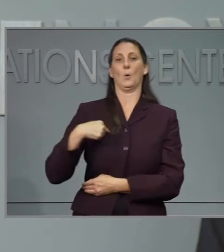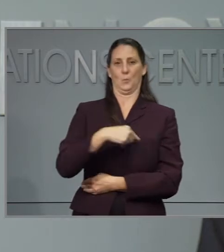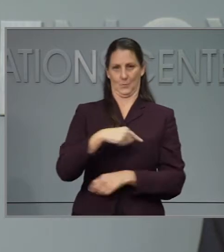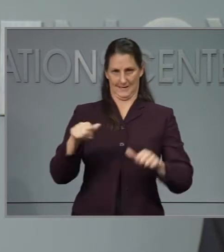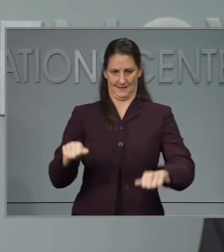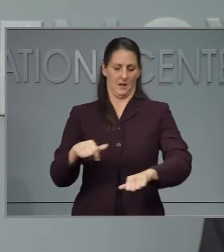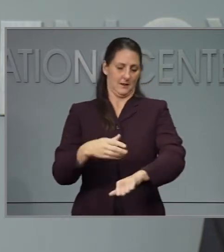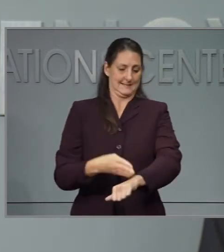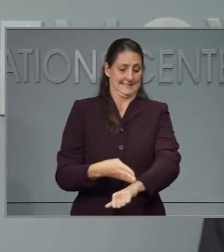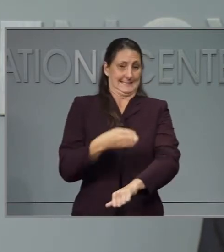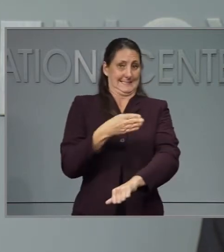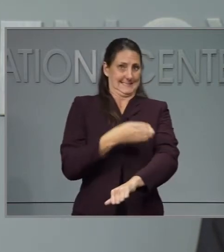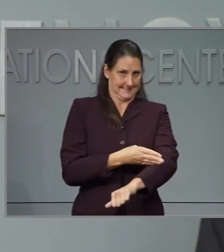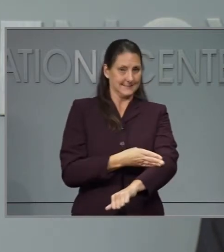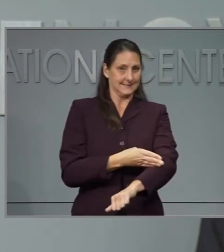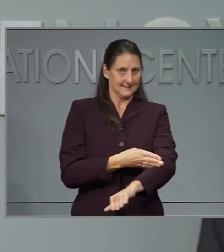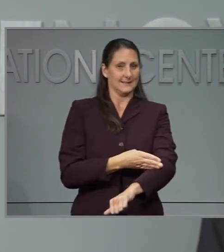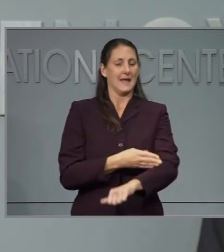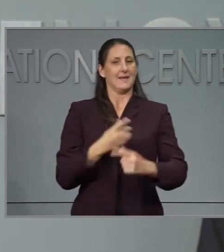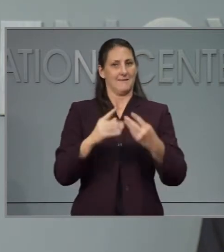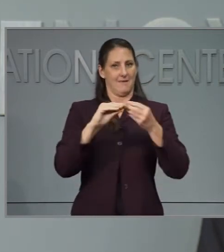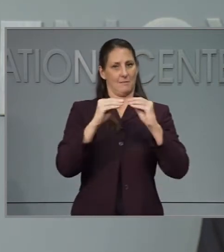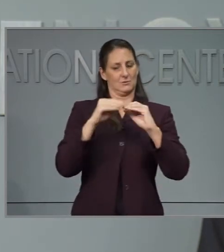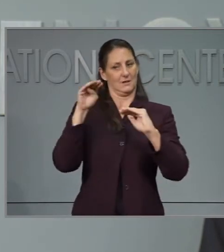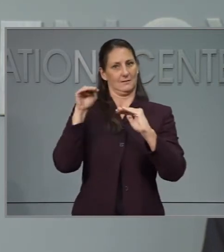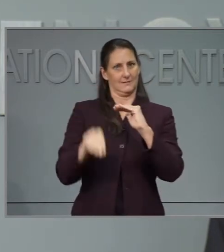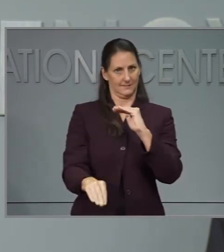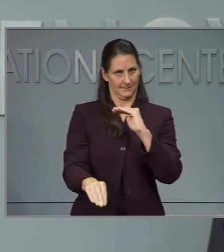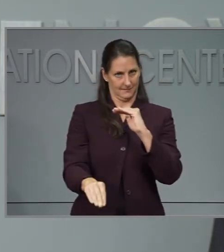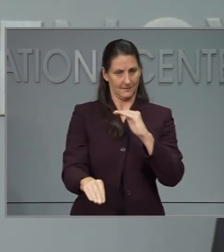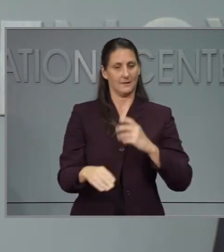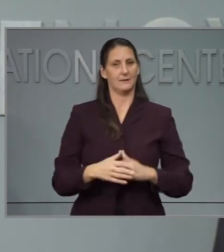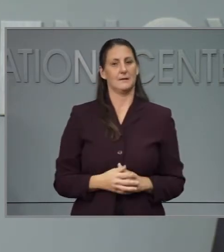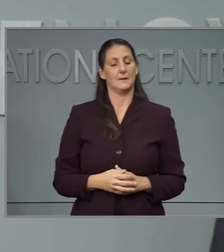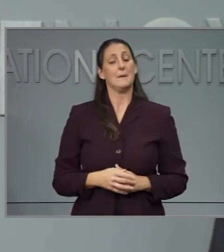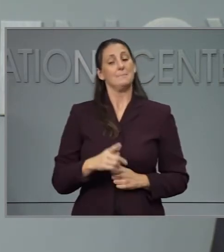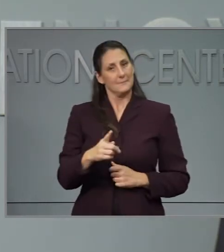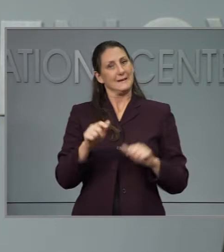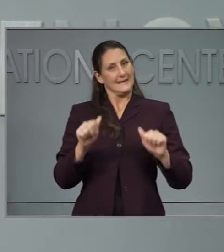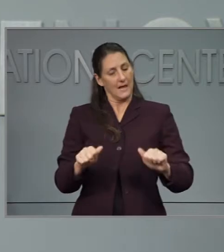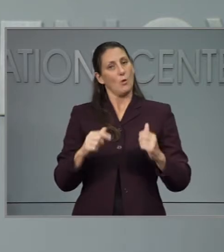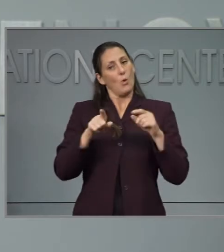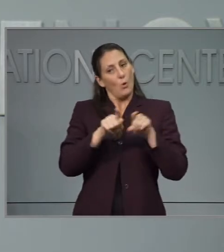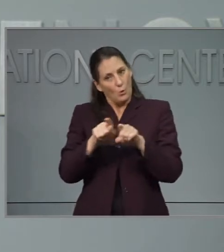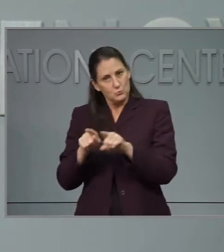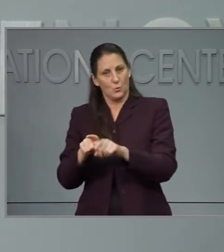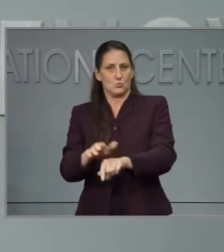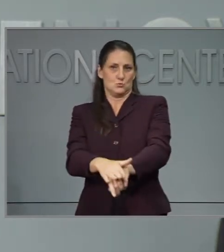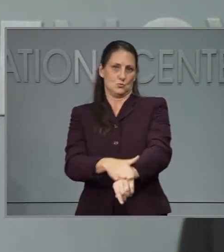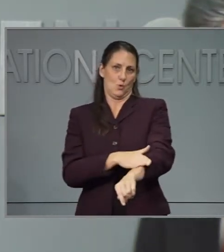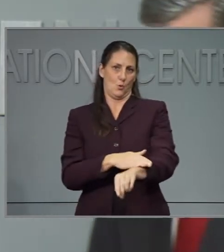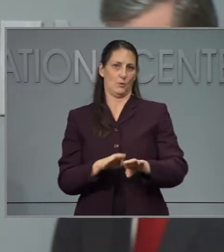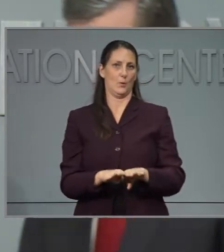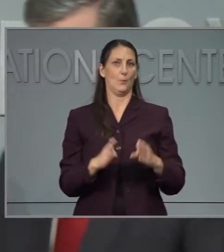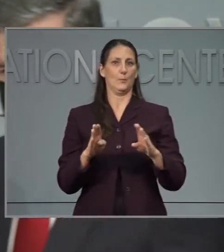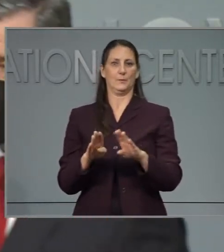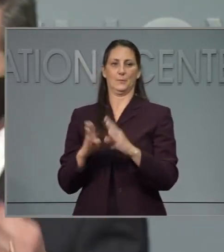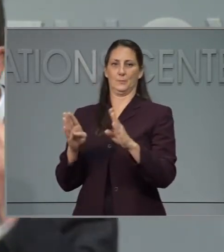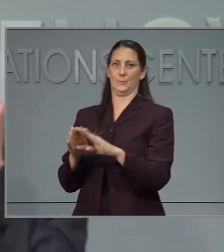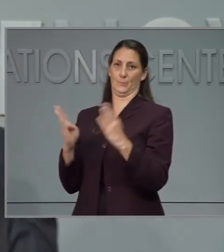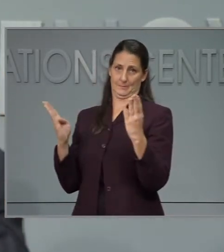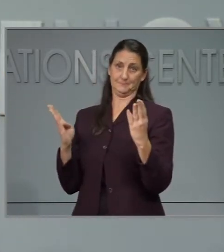progresando, mientras que relajando las restricciones en estas actividades de mayor riesgo de propagación. Gracias.